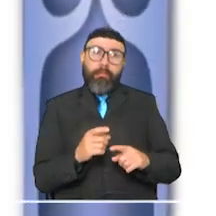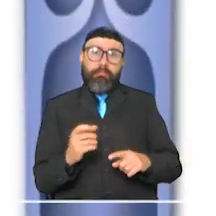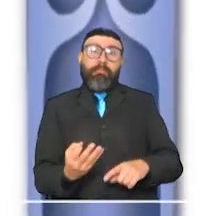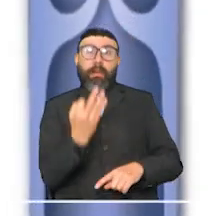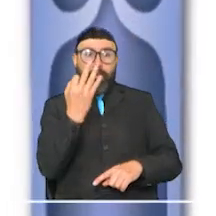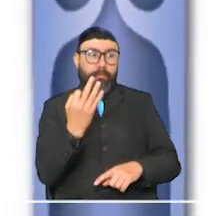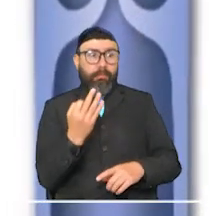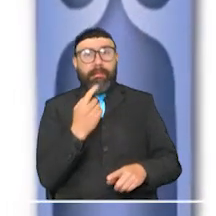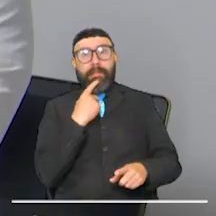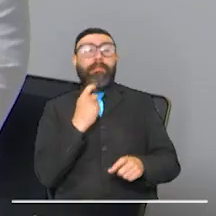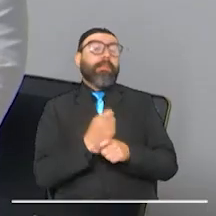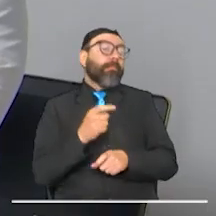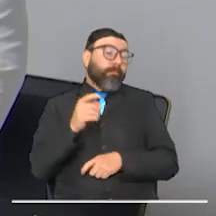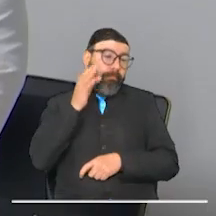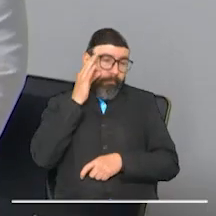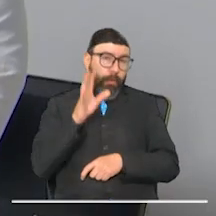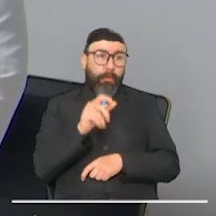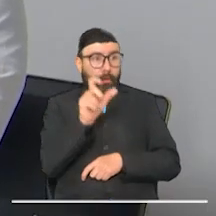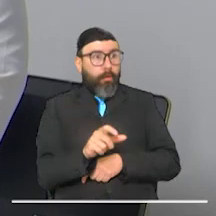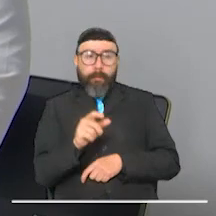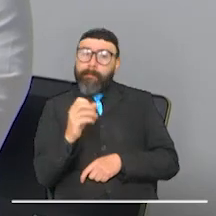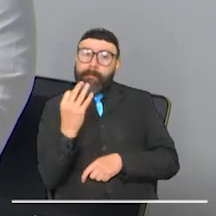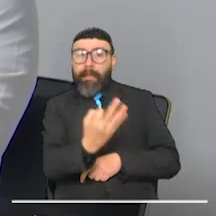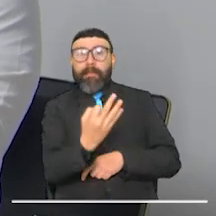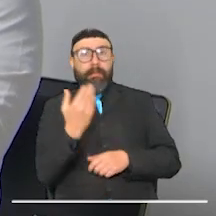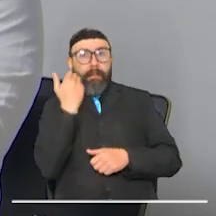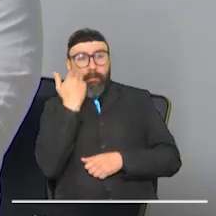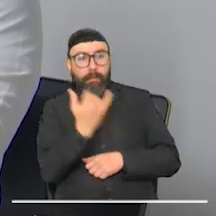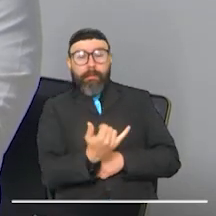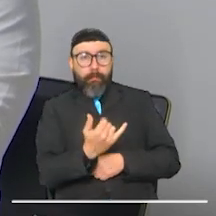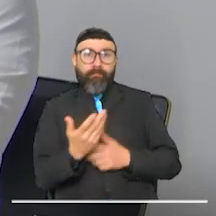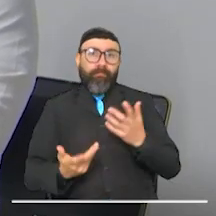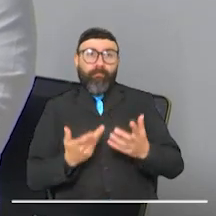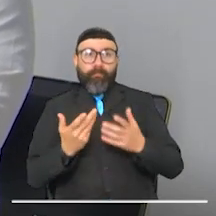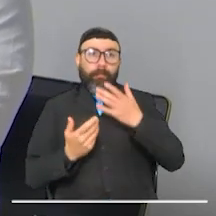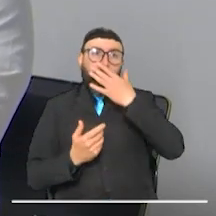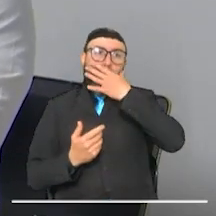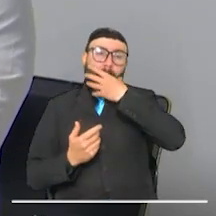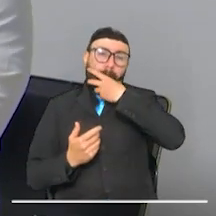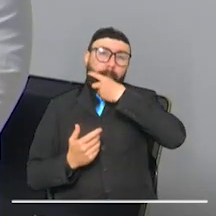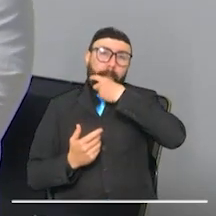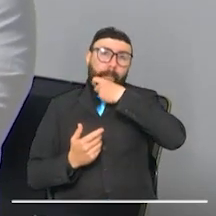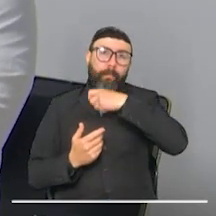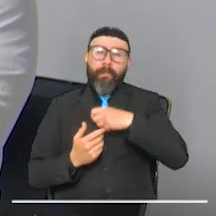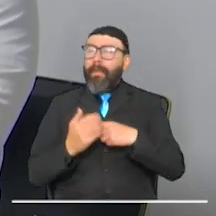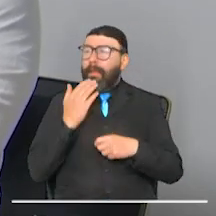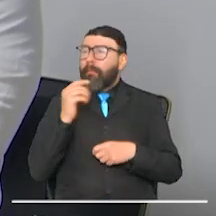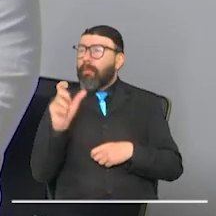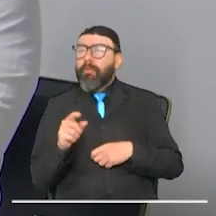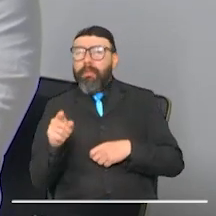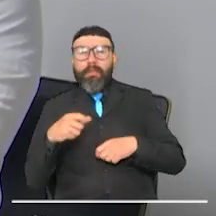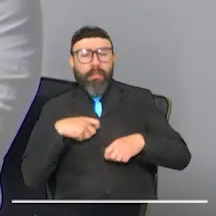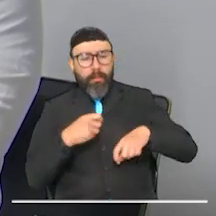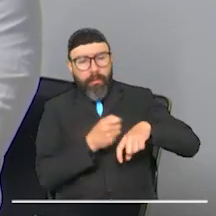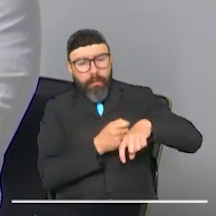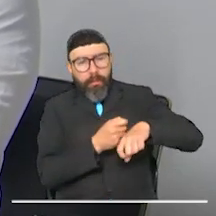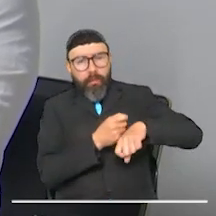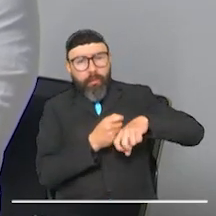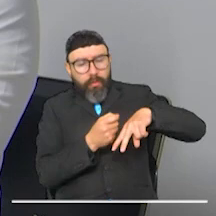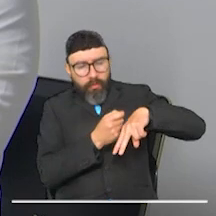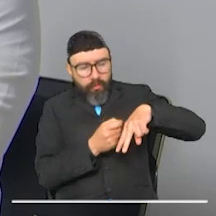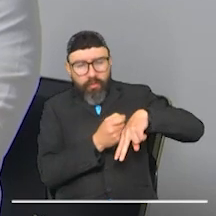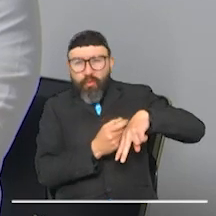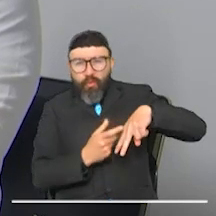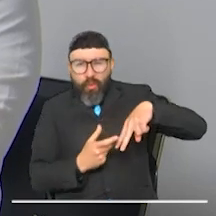Pero puede darse el caso en que tengamos un paciente una úlcera ejemplo de origen mixto como se conoce